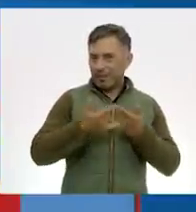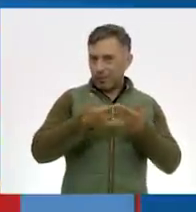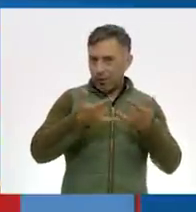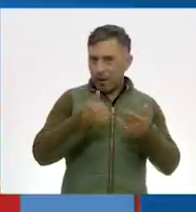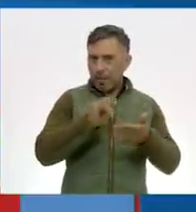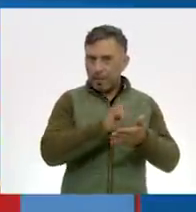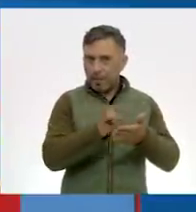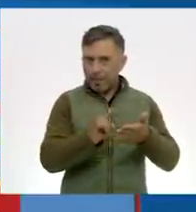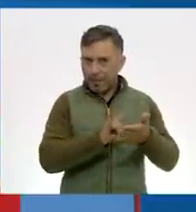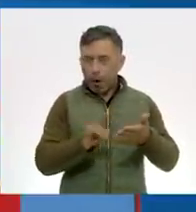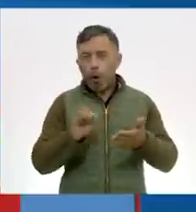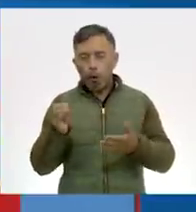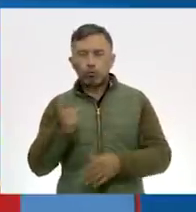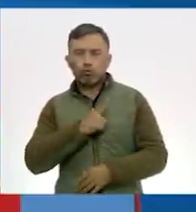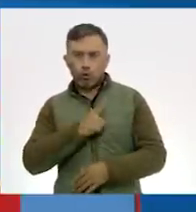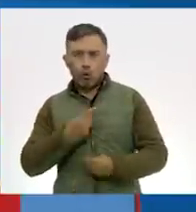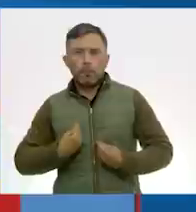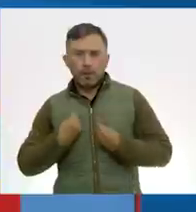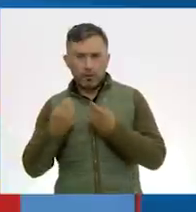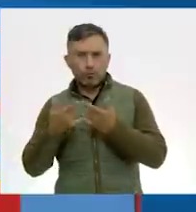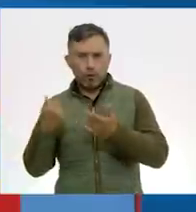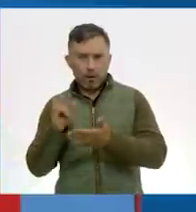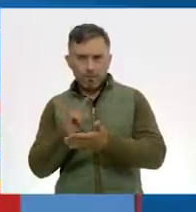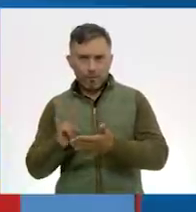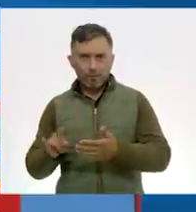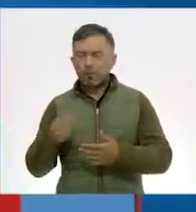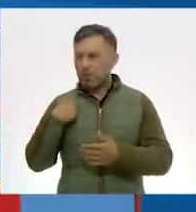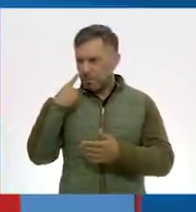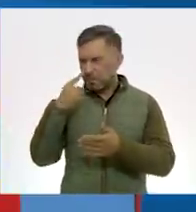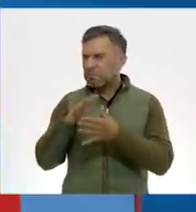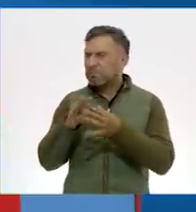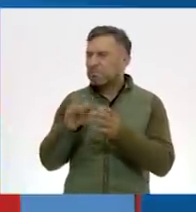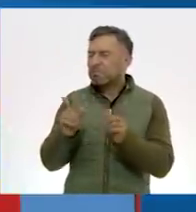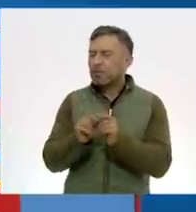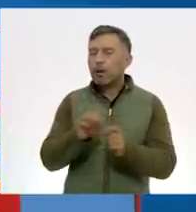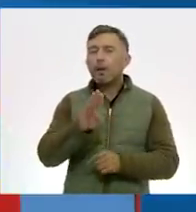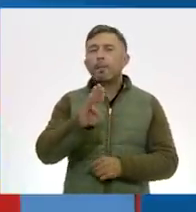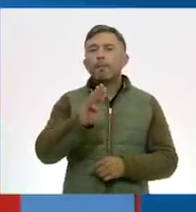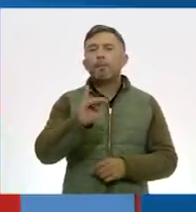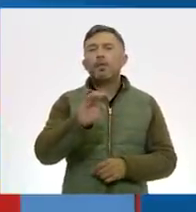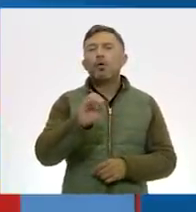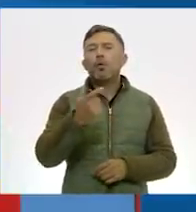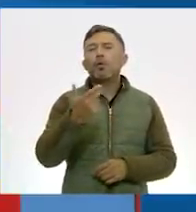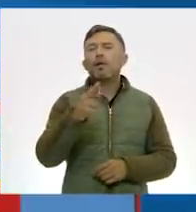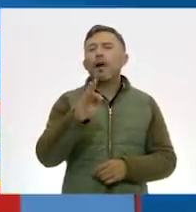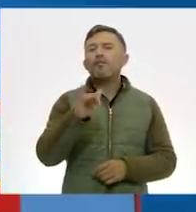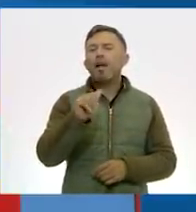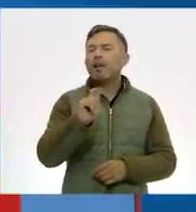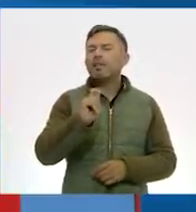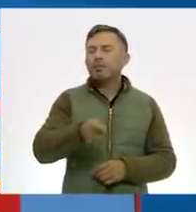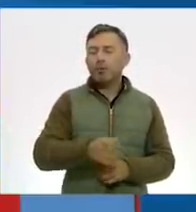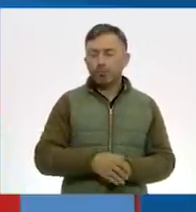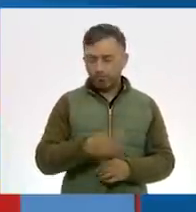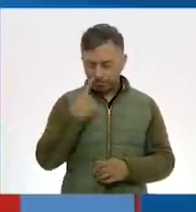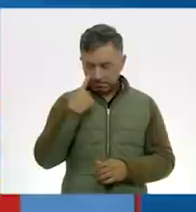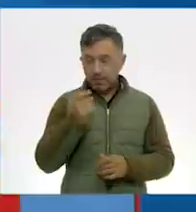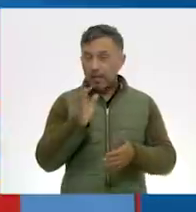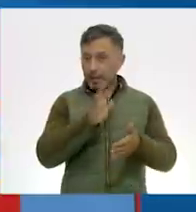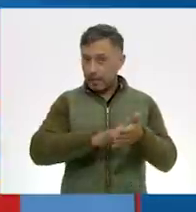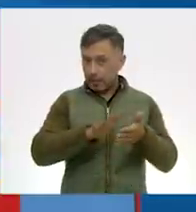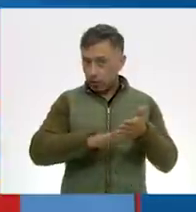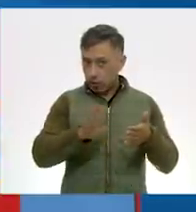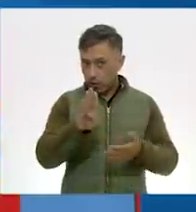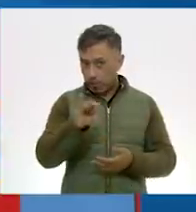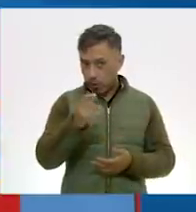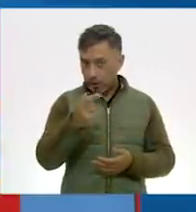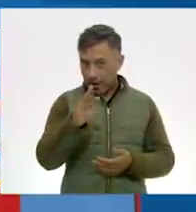explicar a grandes rasgos qué es la biografía o el texto biográfico. El texto biográfico se desprende